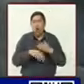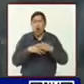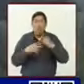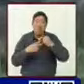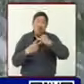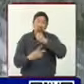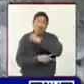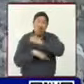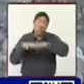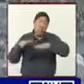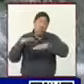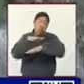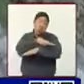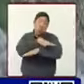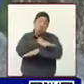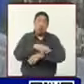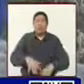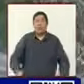puente.